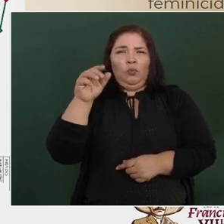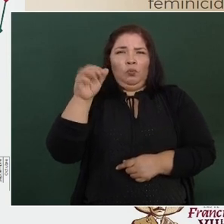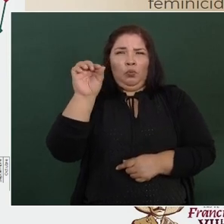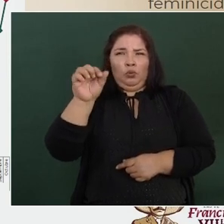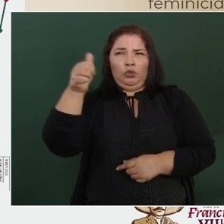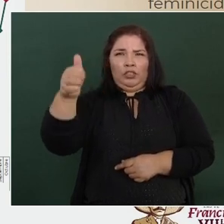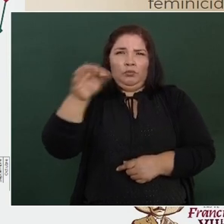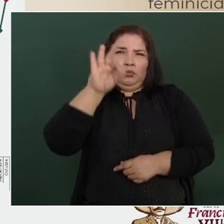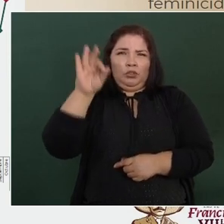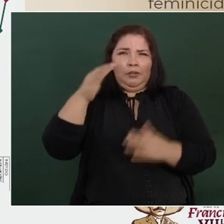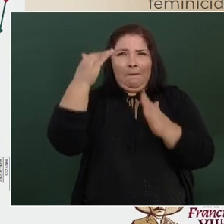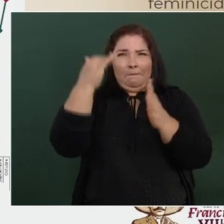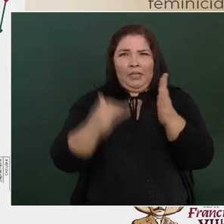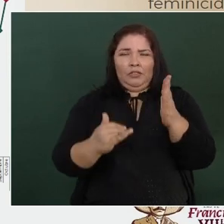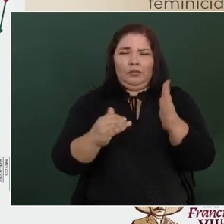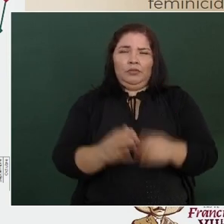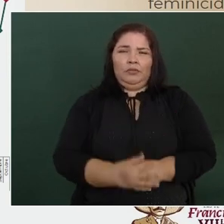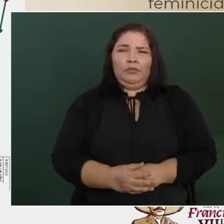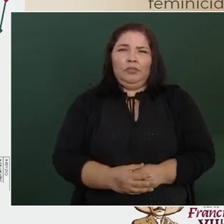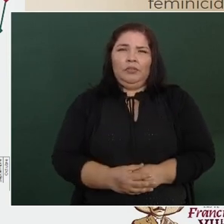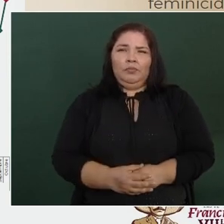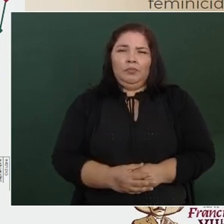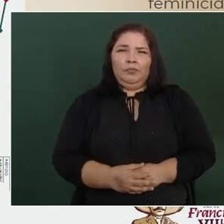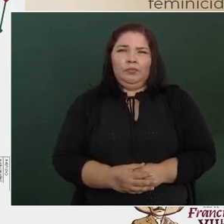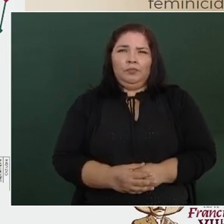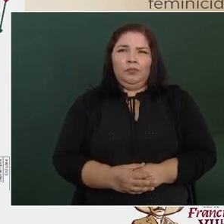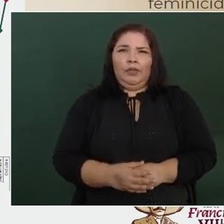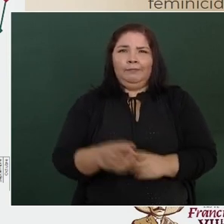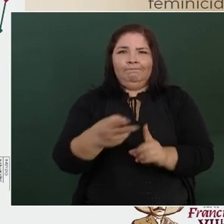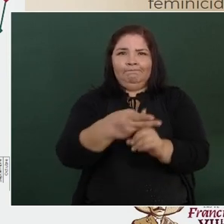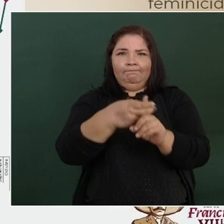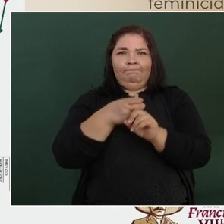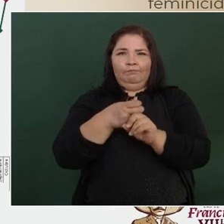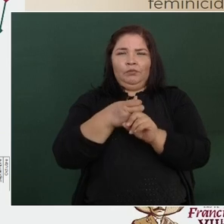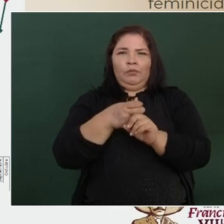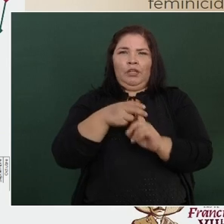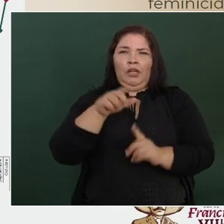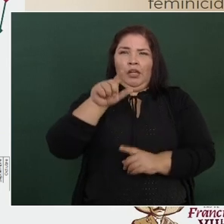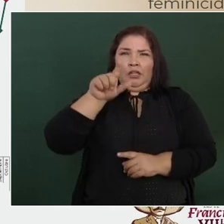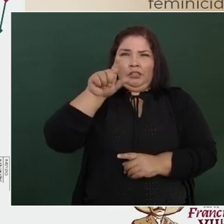35.6%. Adelante. El secuestro de